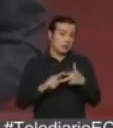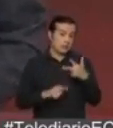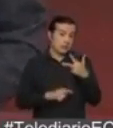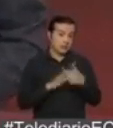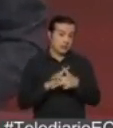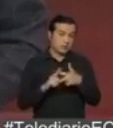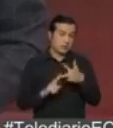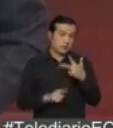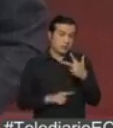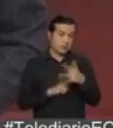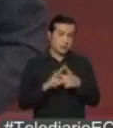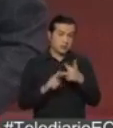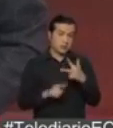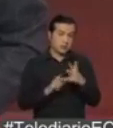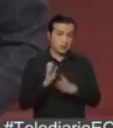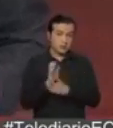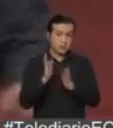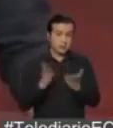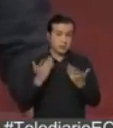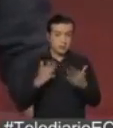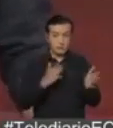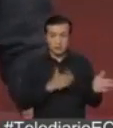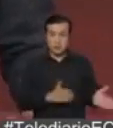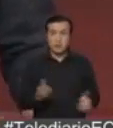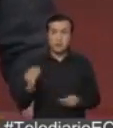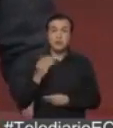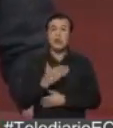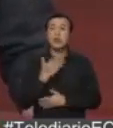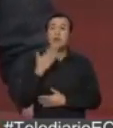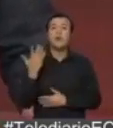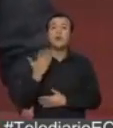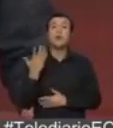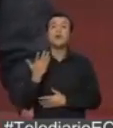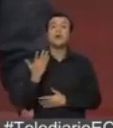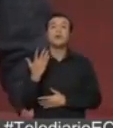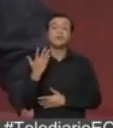establecimientos ecuatorianos que envían este producto hacia el mercado asiático.